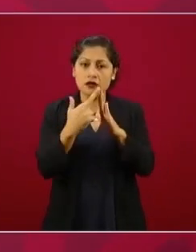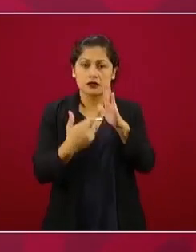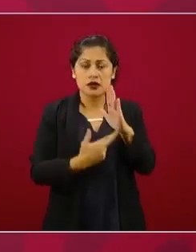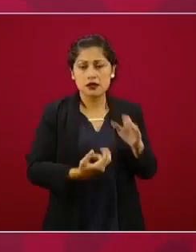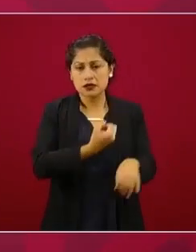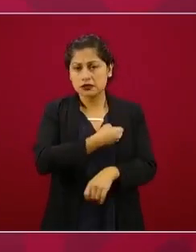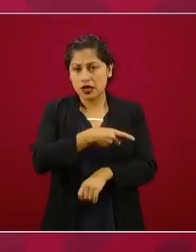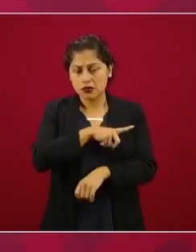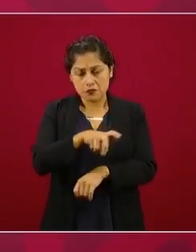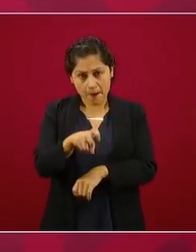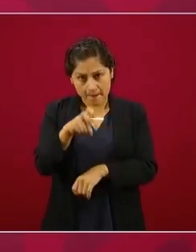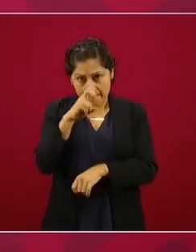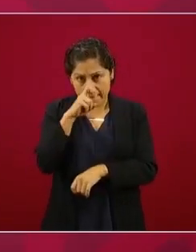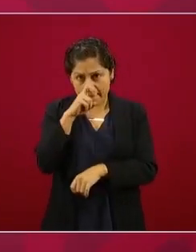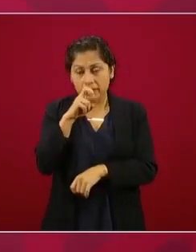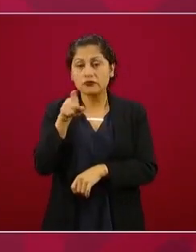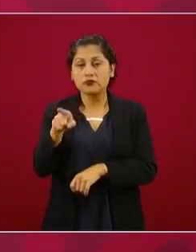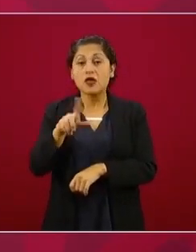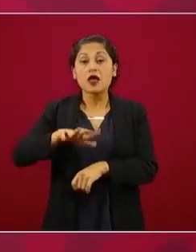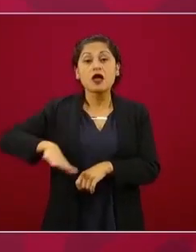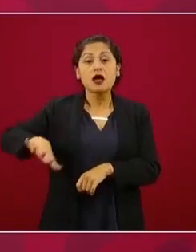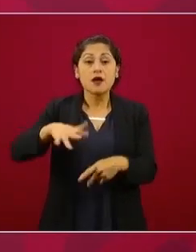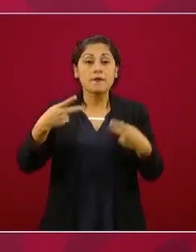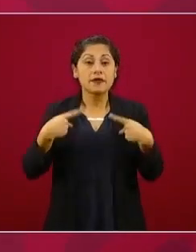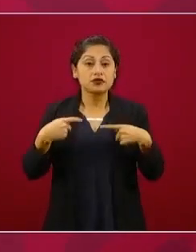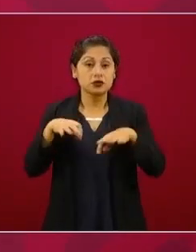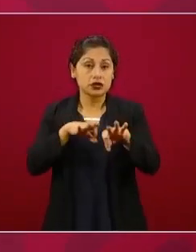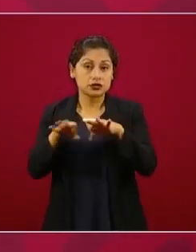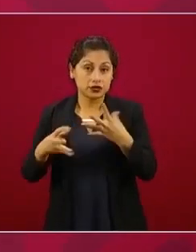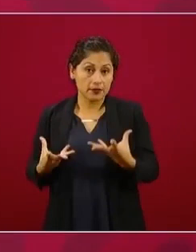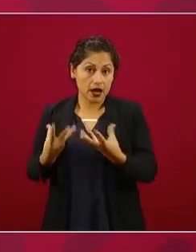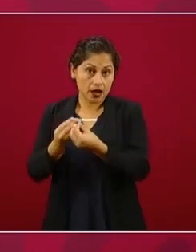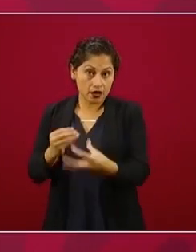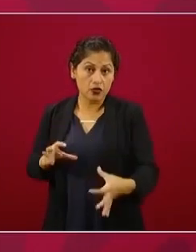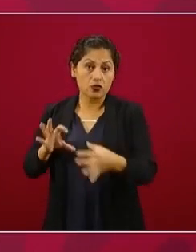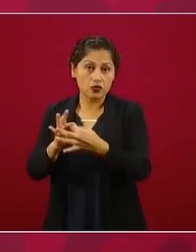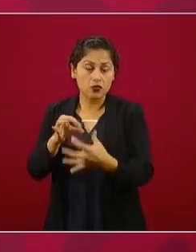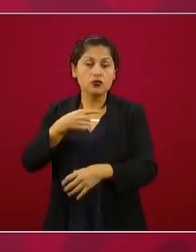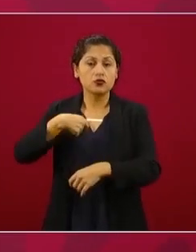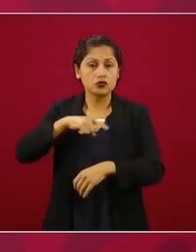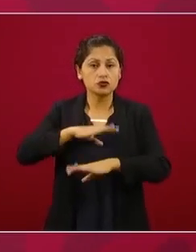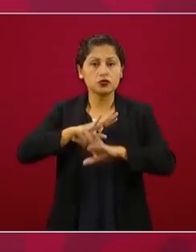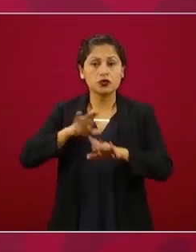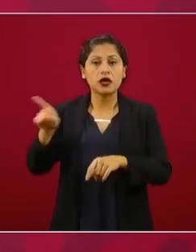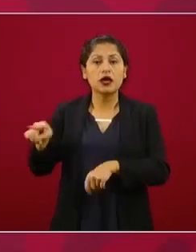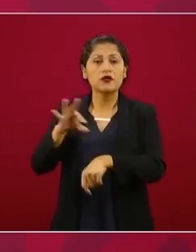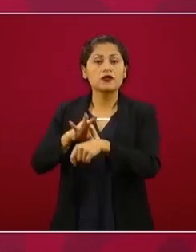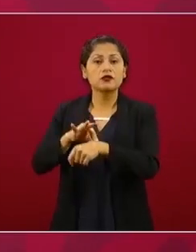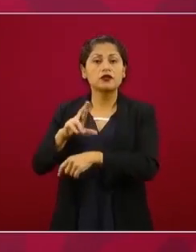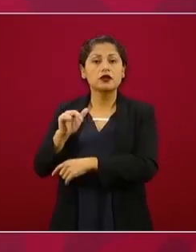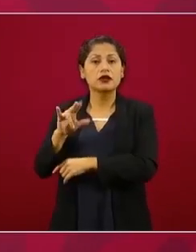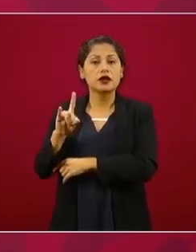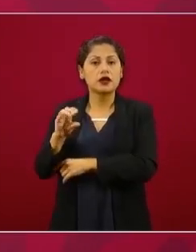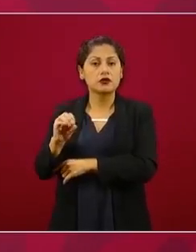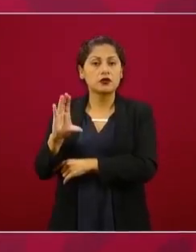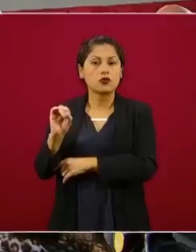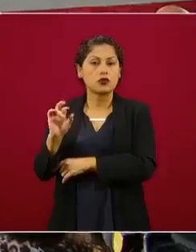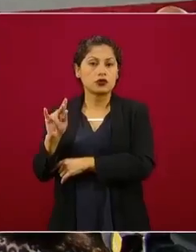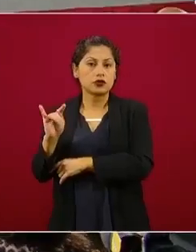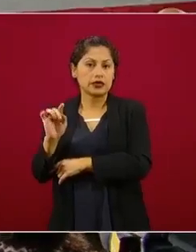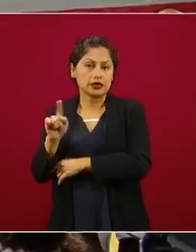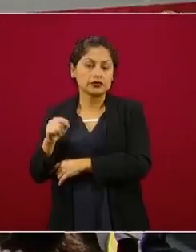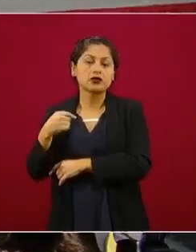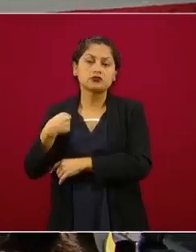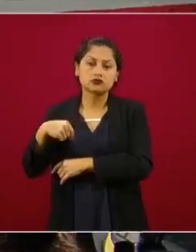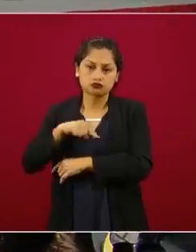civil hemos trabajado directamente con el doctor Ricardo Cortés de la Dirección de Promoción de la Secretaría de Salud.